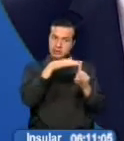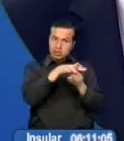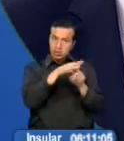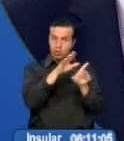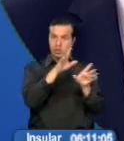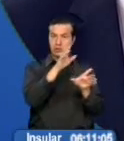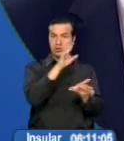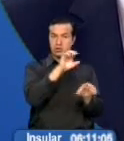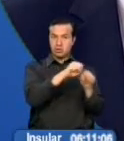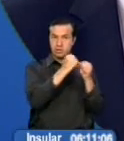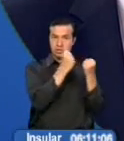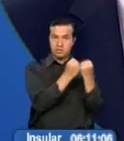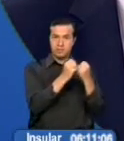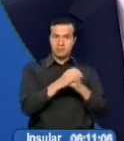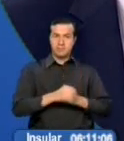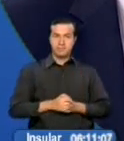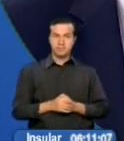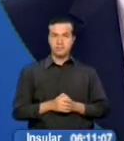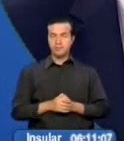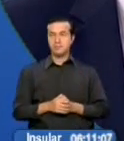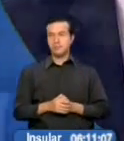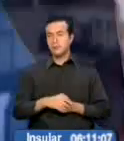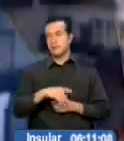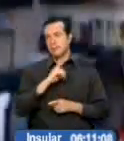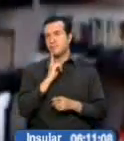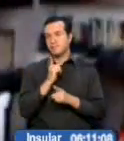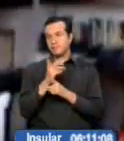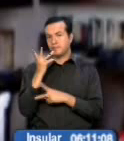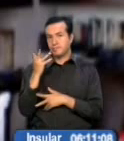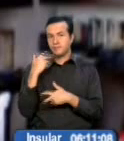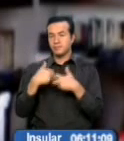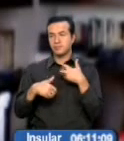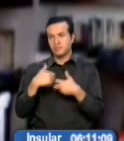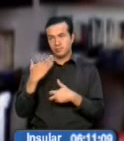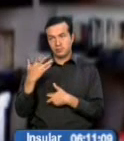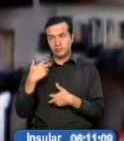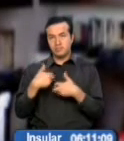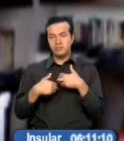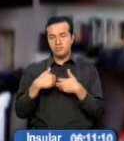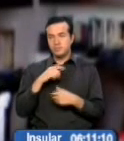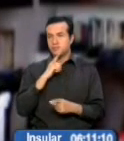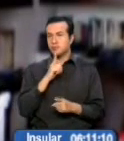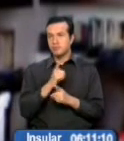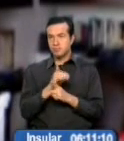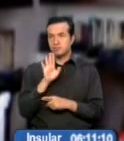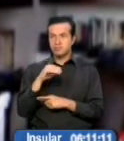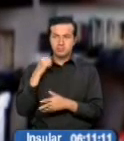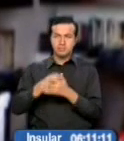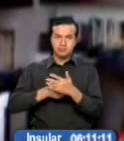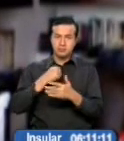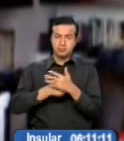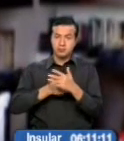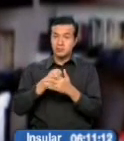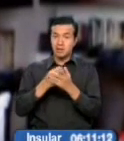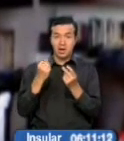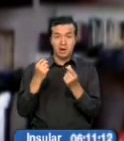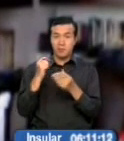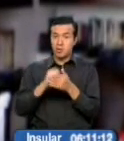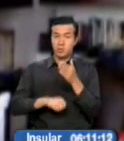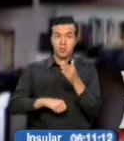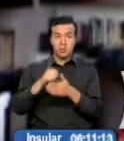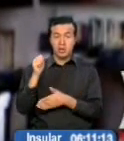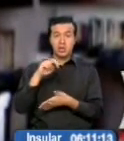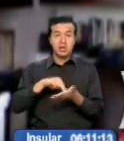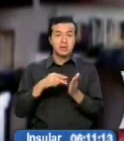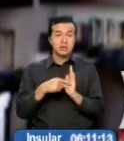sociedad? Bueno, justamente ese es el problema y ese es el afán de la aprobación. No se